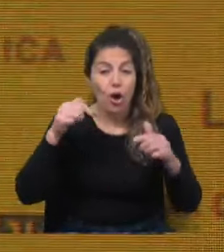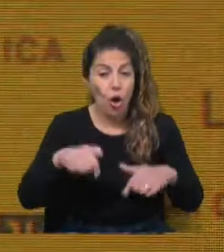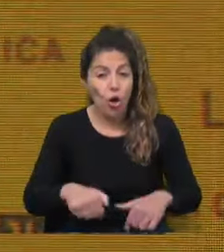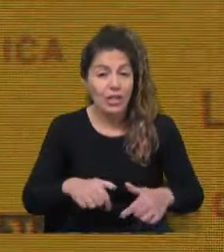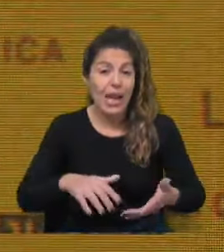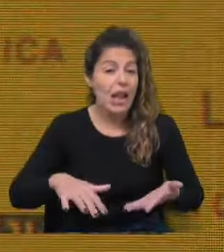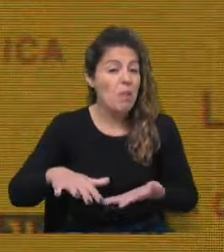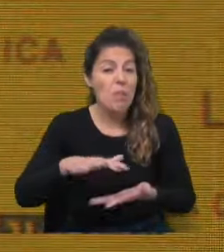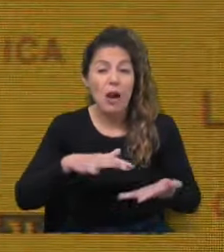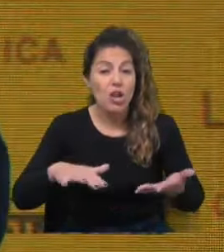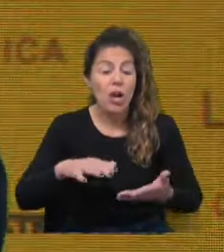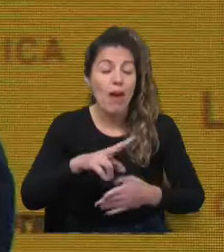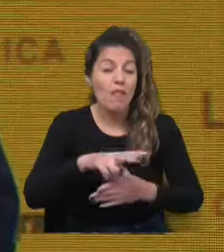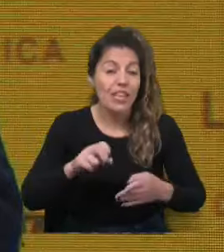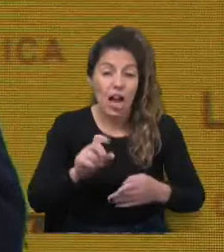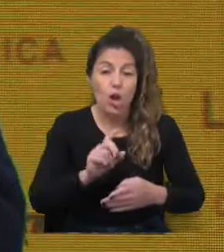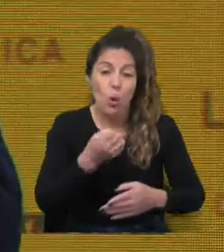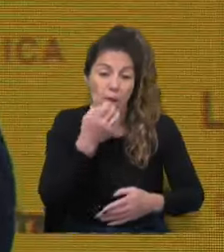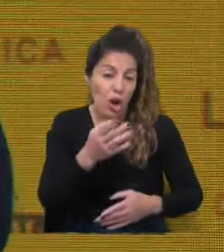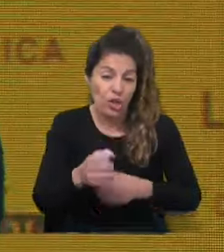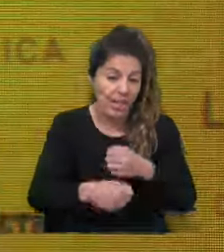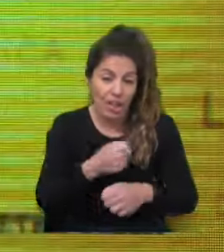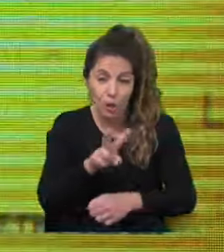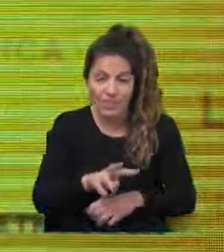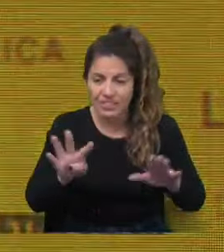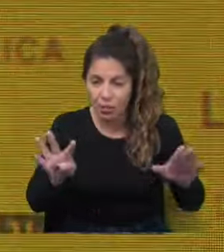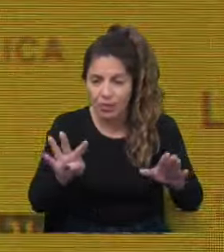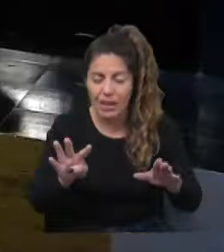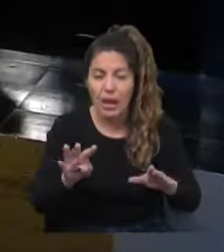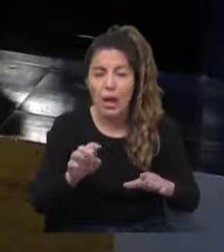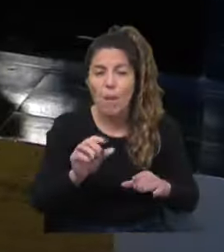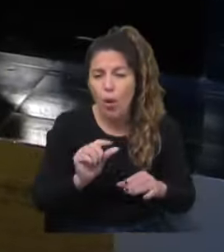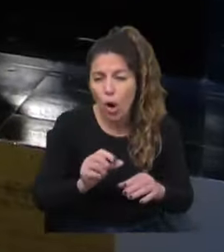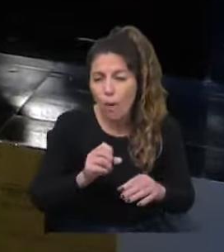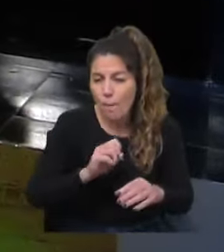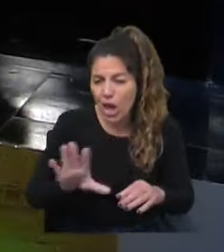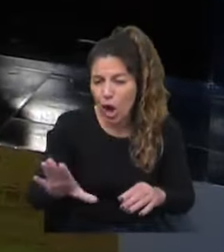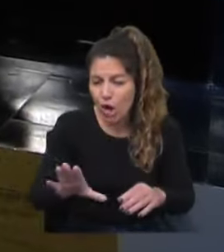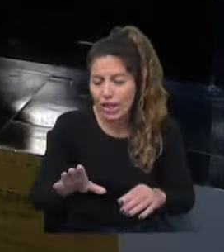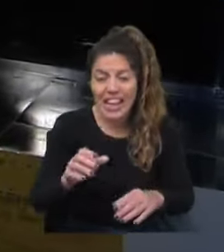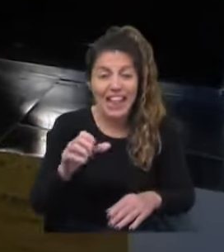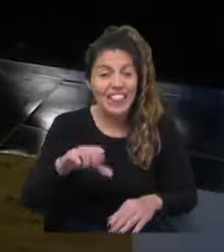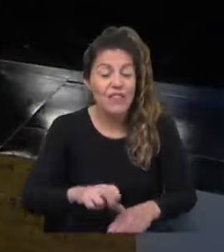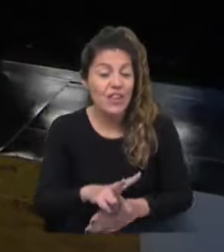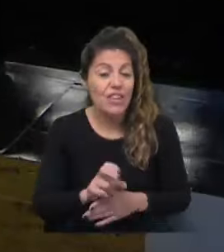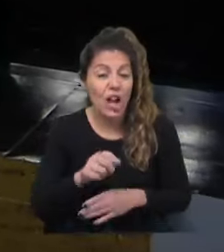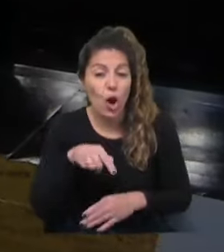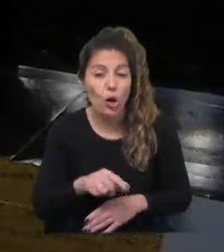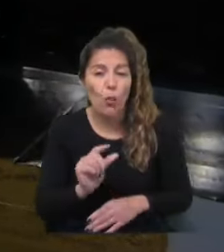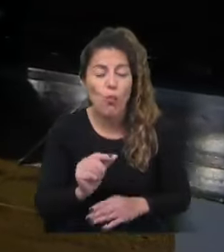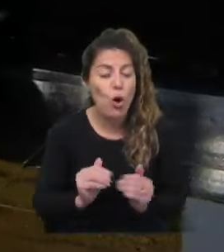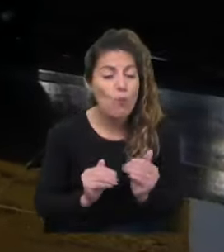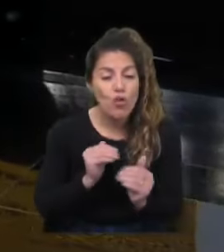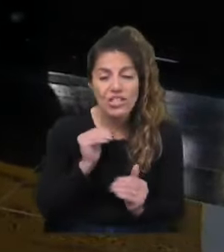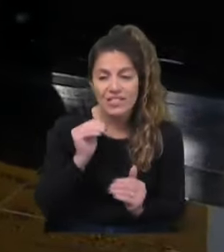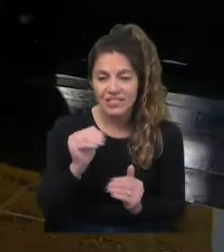fiscal no es mejor que el del 2019, es levemente peor, o sea, el déficit fiscal hoy está incluso un poco por